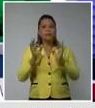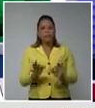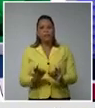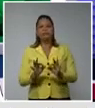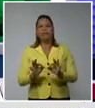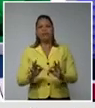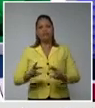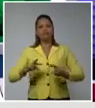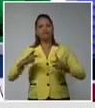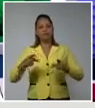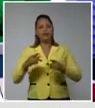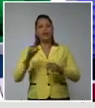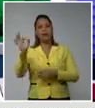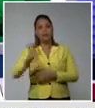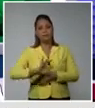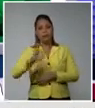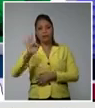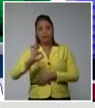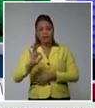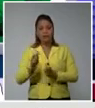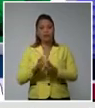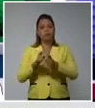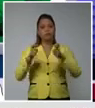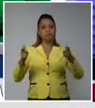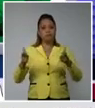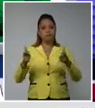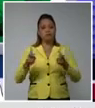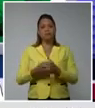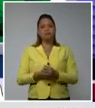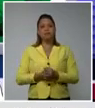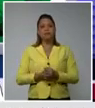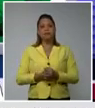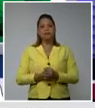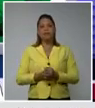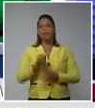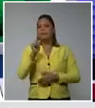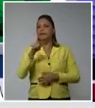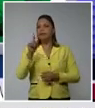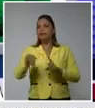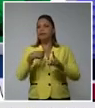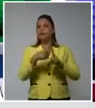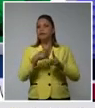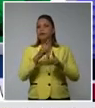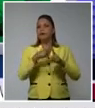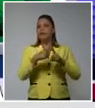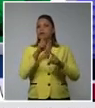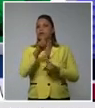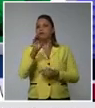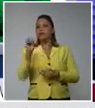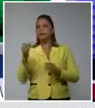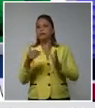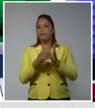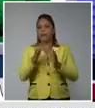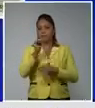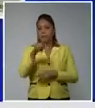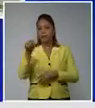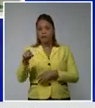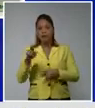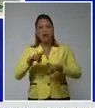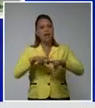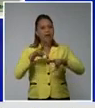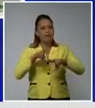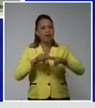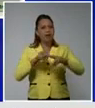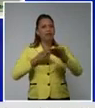en la tasa de incidencia, valga la redundancia, de casos confirmados por 100.000 habitantes, pues La Habana se mantiene con